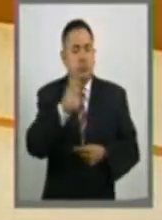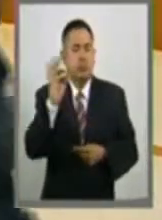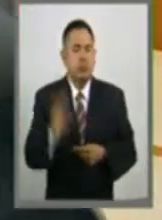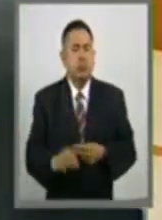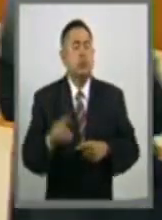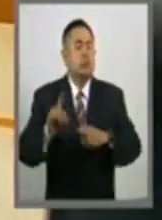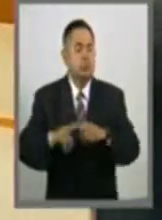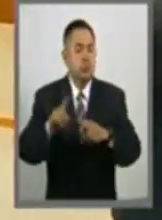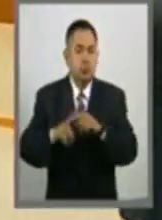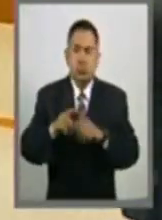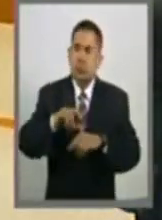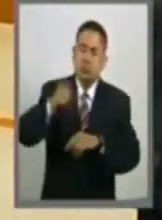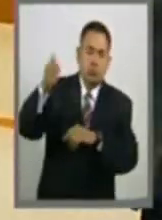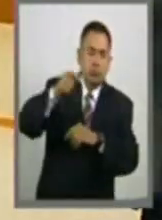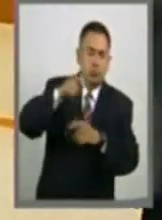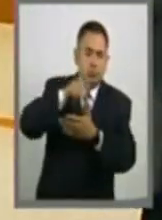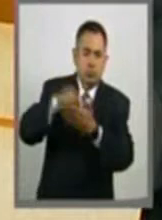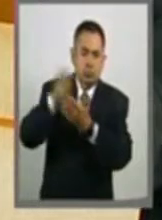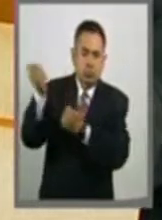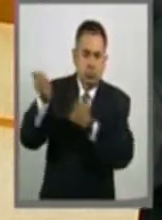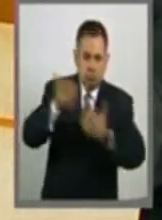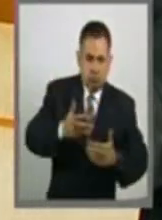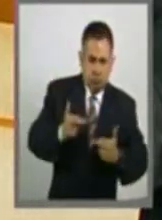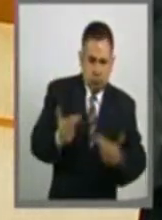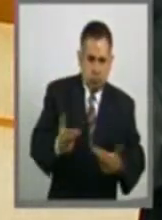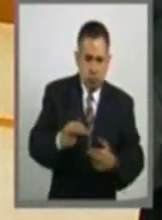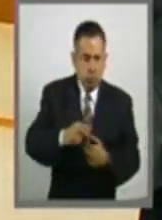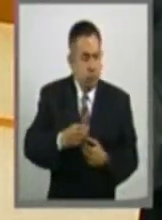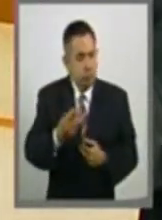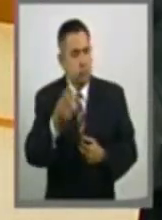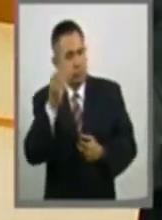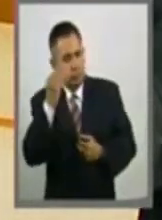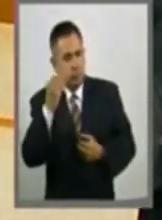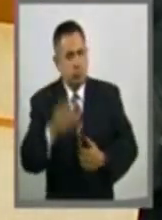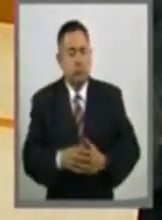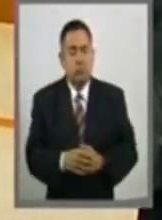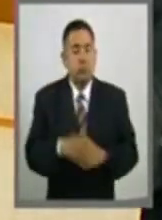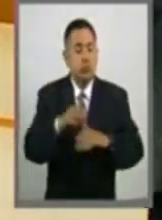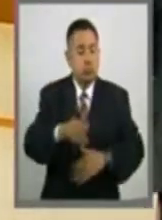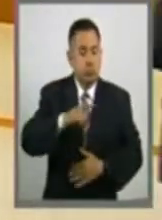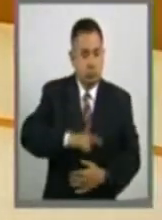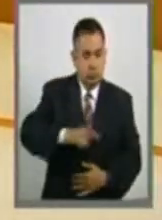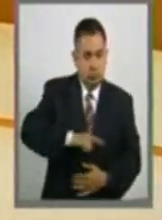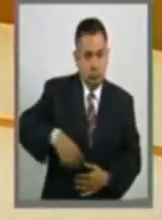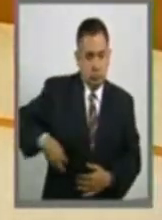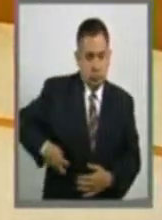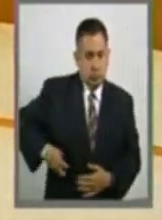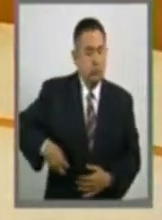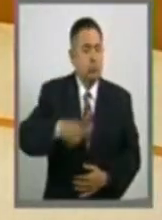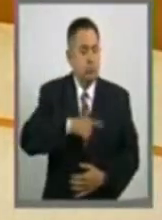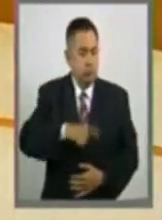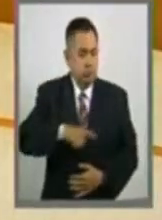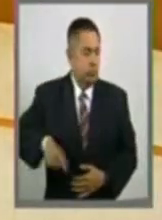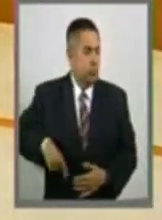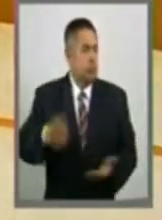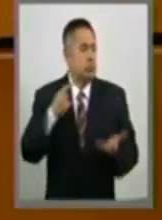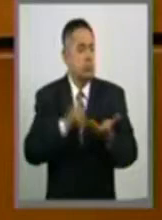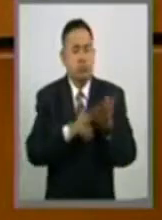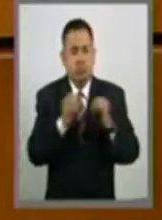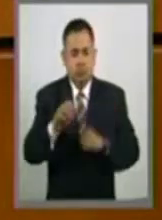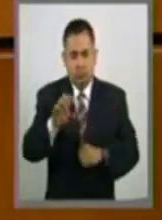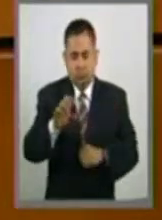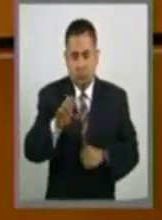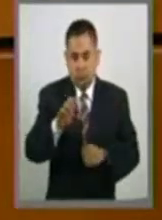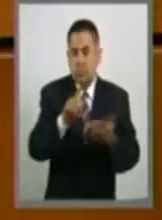47.5%, importados. En cuanto a trasplante de riñón, en 1963,